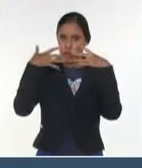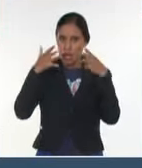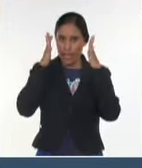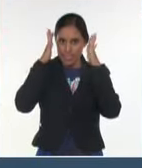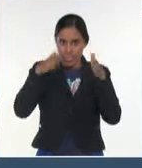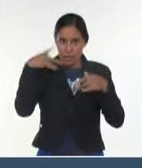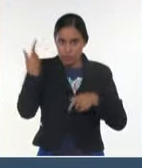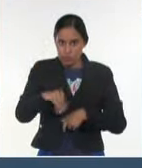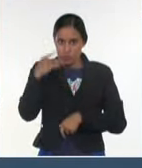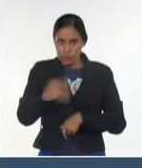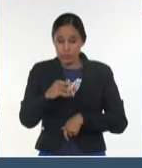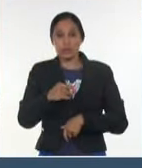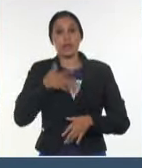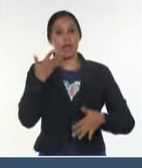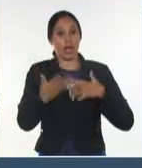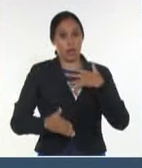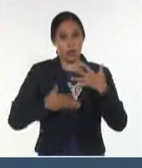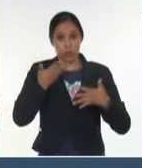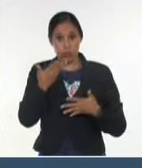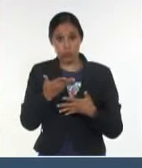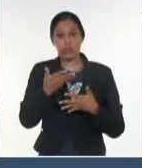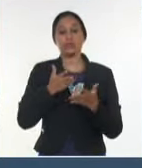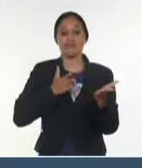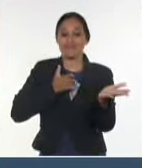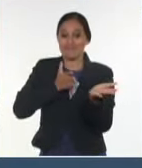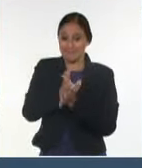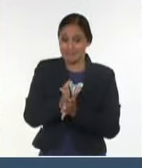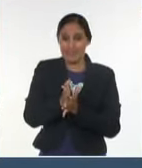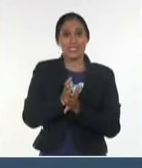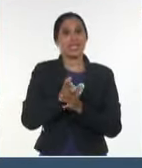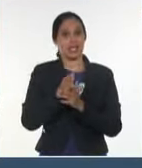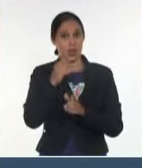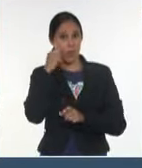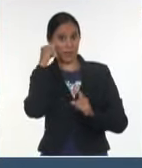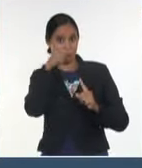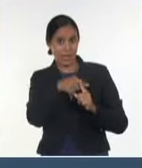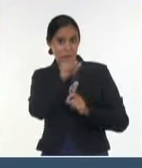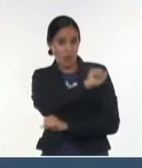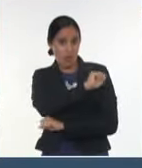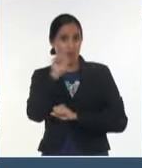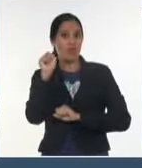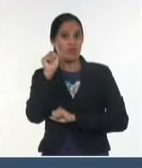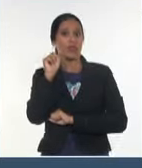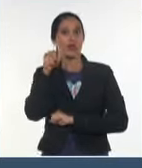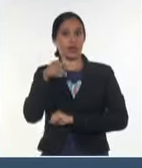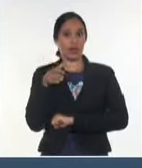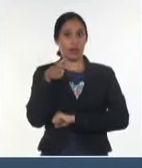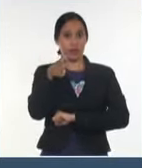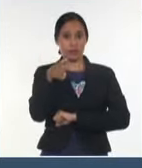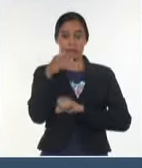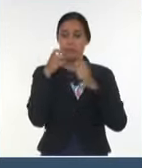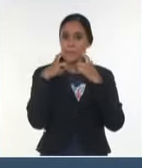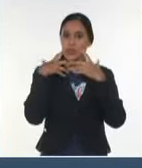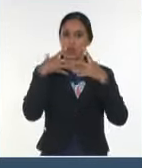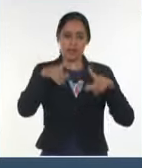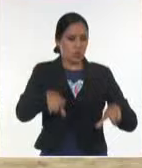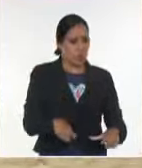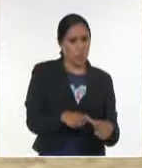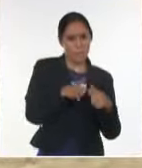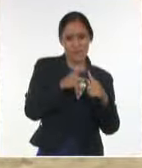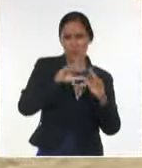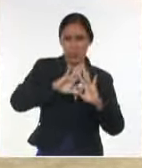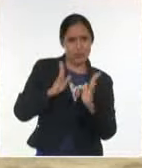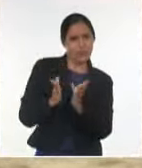fuerte, la táctica se iba a poder mantener, porque íbamos a estar atentos a todo. Y nada, cumplimos toda la